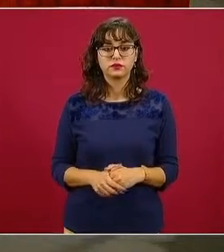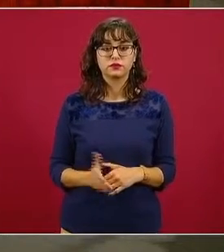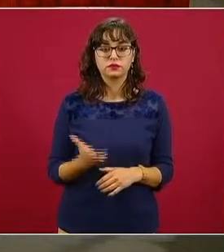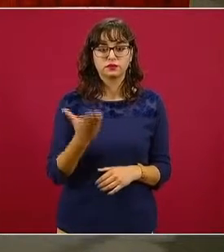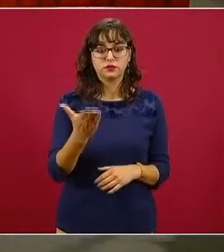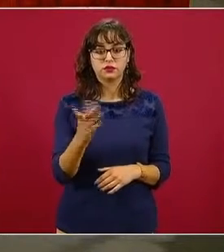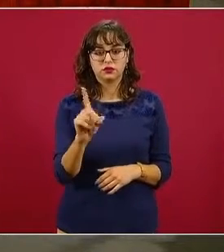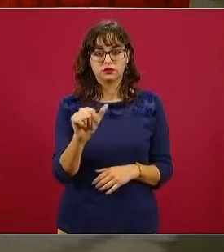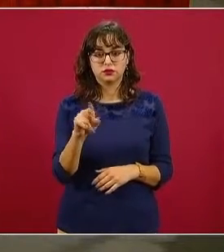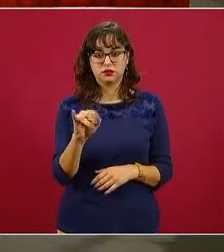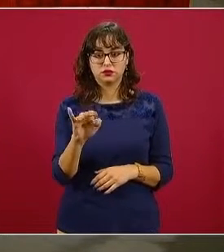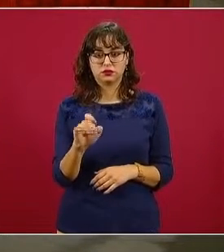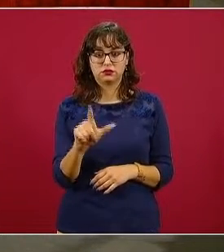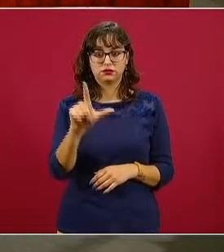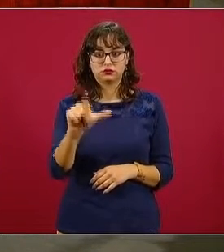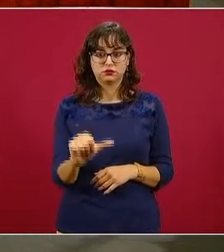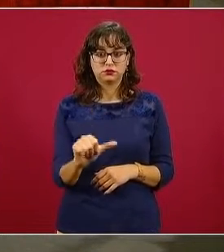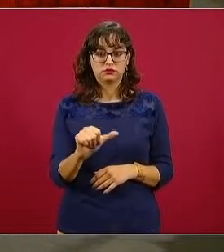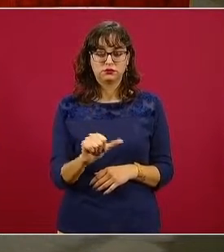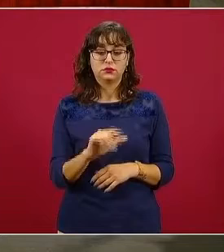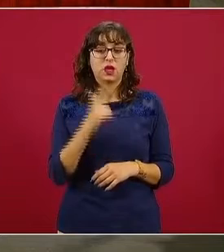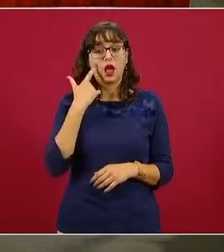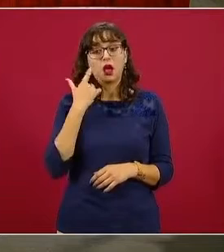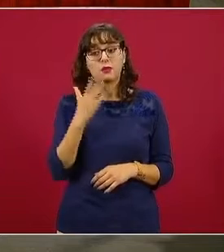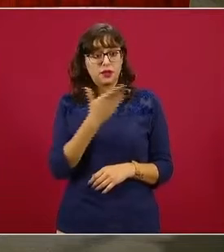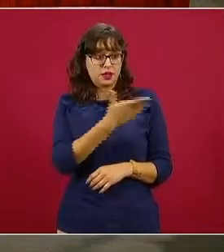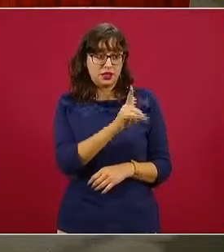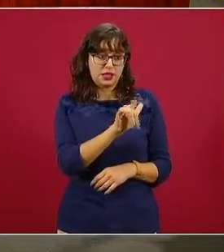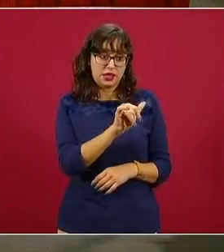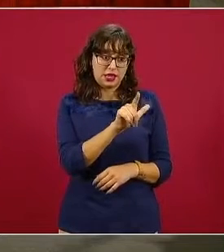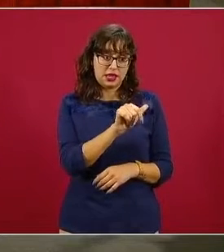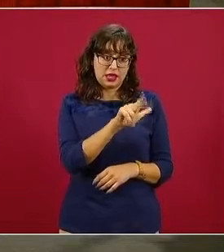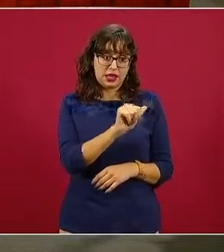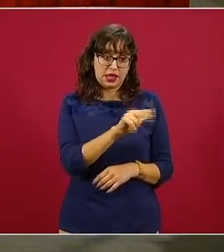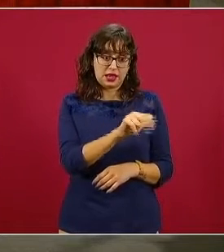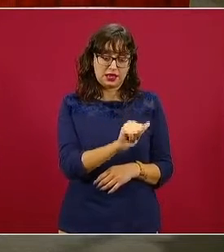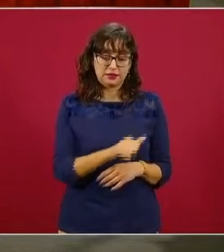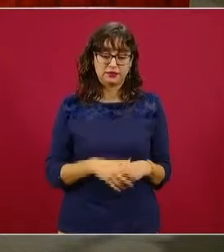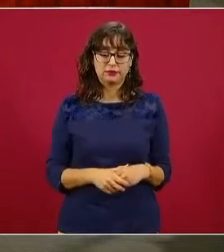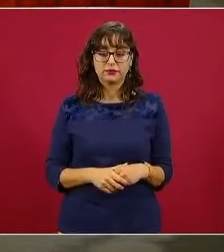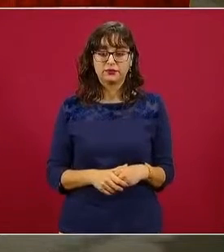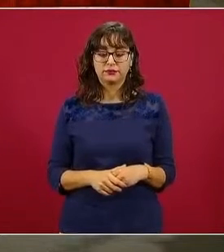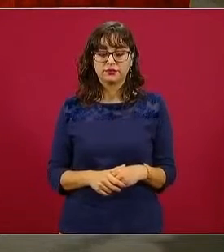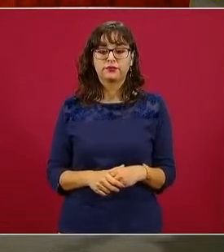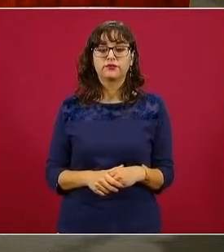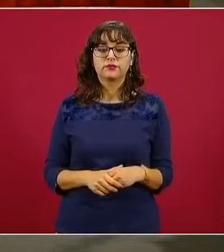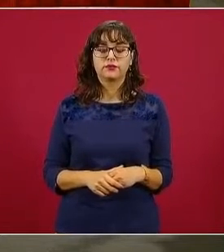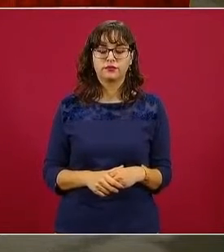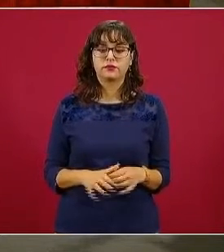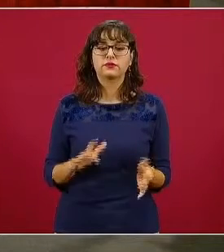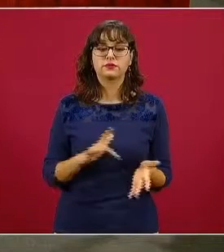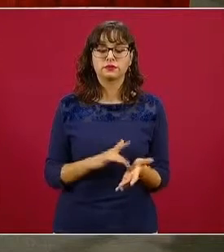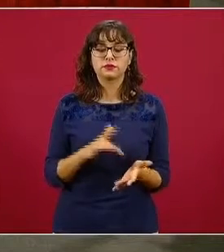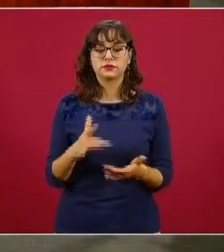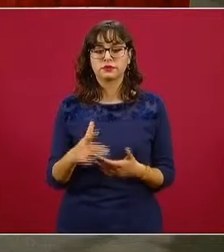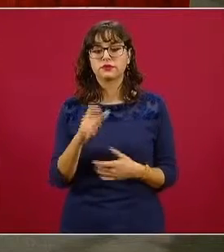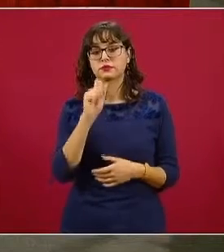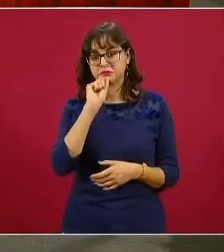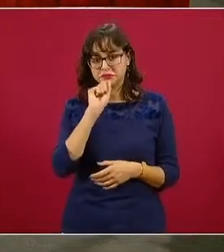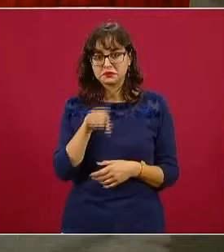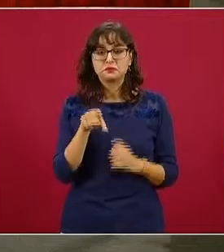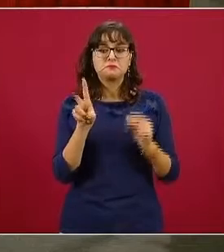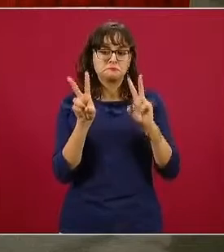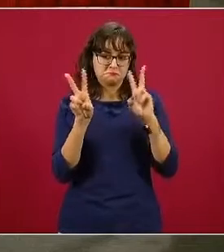Adelante, Daniela Pastrana, pie de página. Y luego, si nos da tiempo, Liliana Noble. Pulso saludable. Gracias, doctor. Es un poco relacionado con